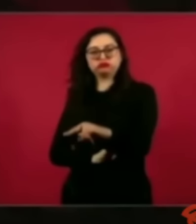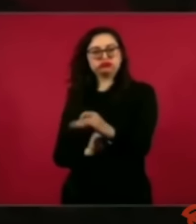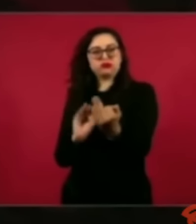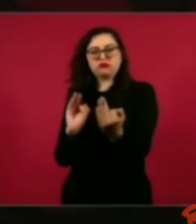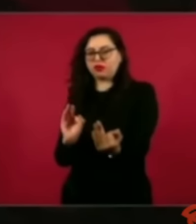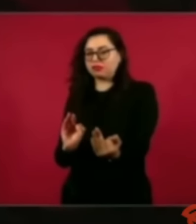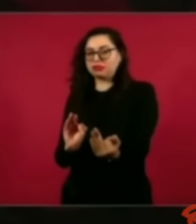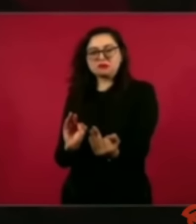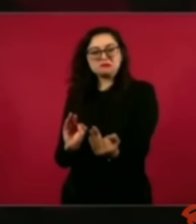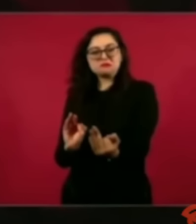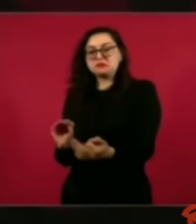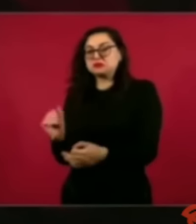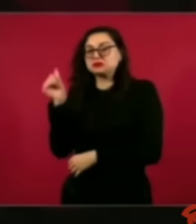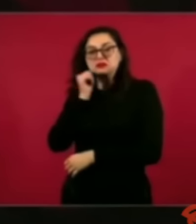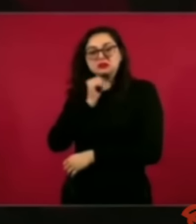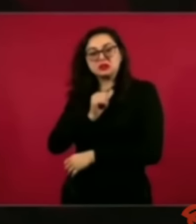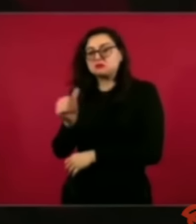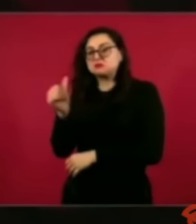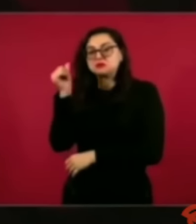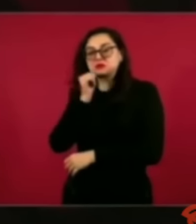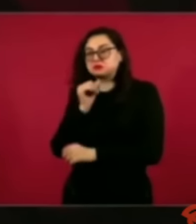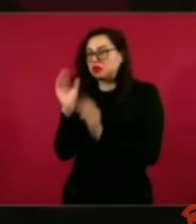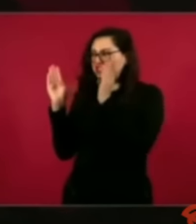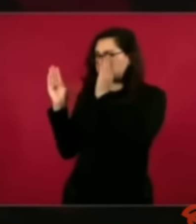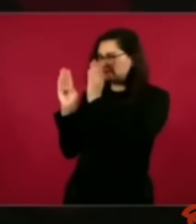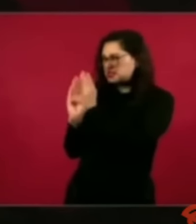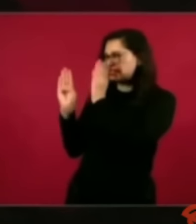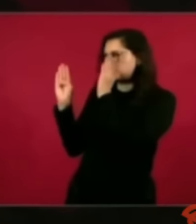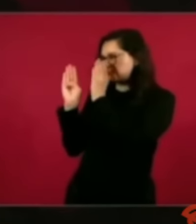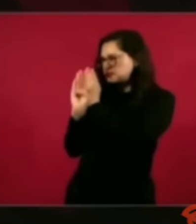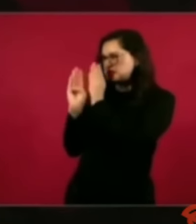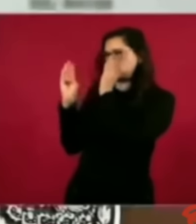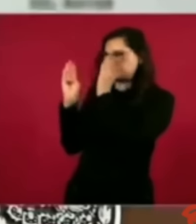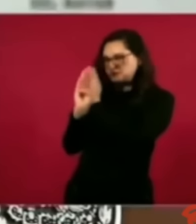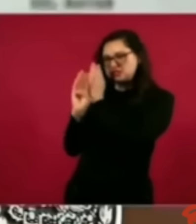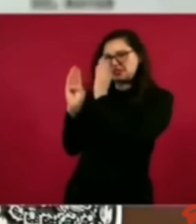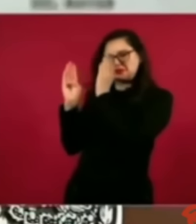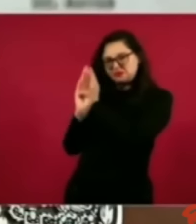espionaje fuera de la casa.